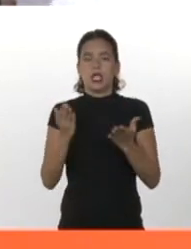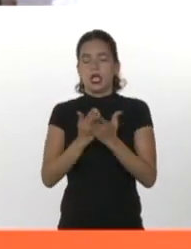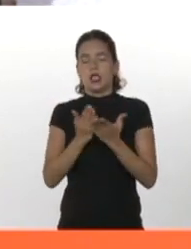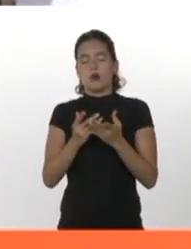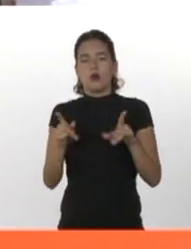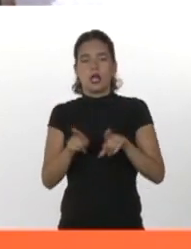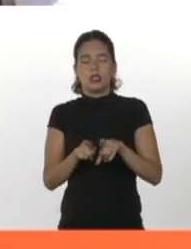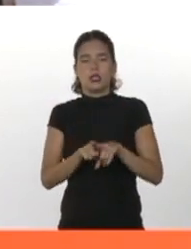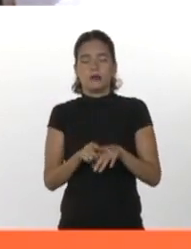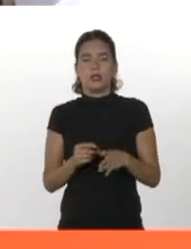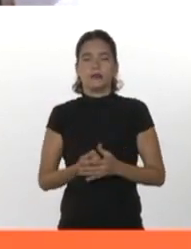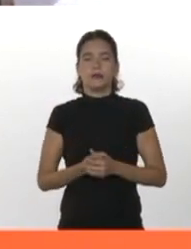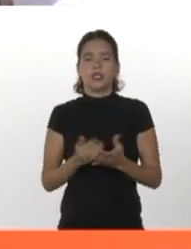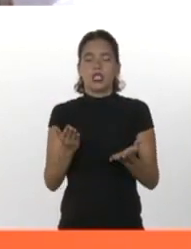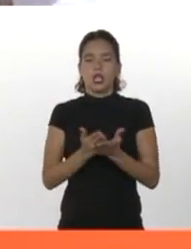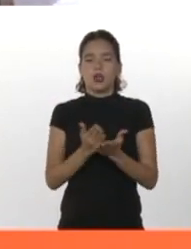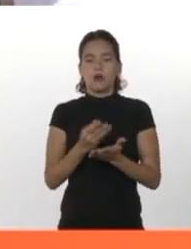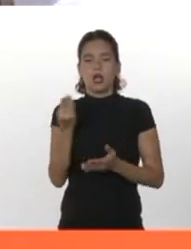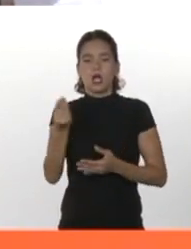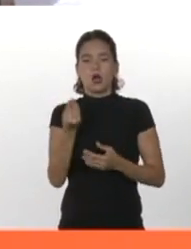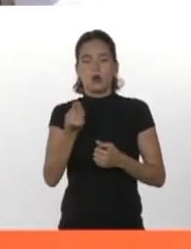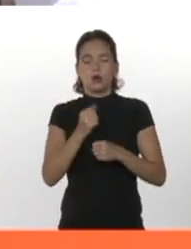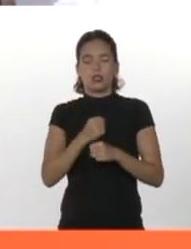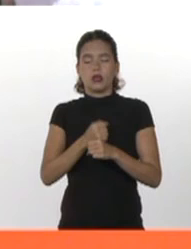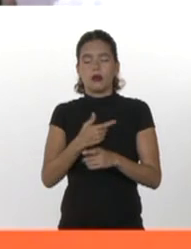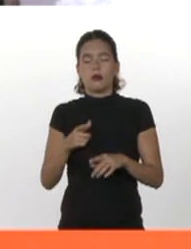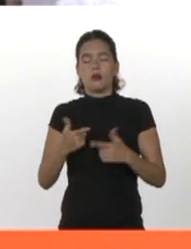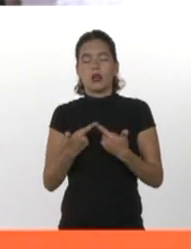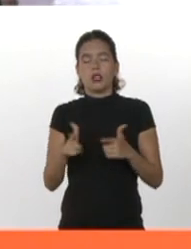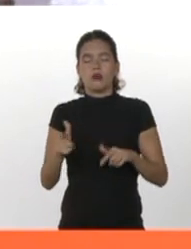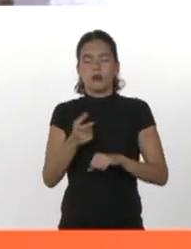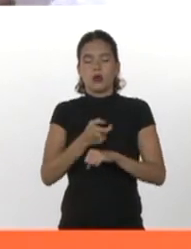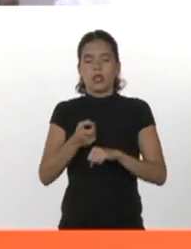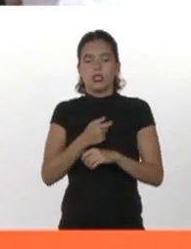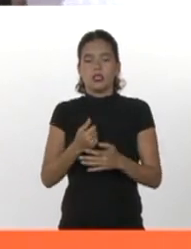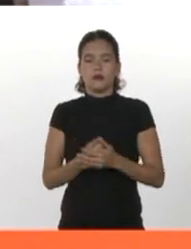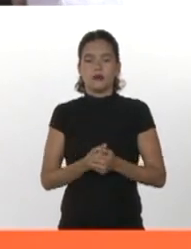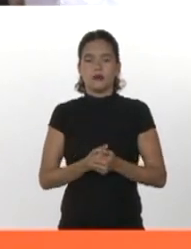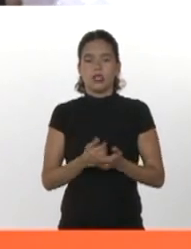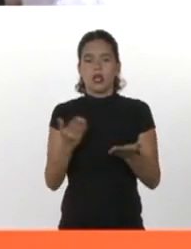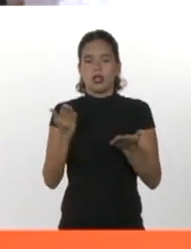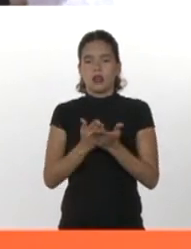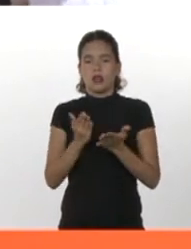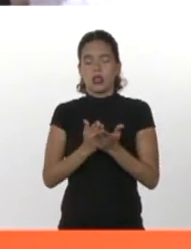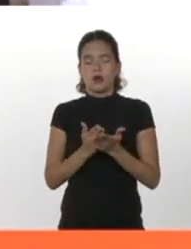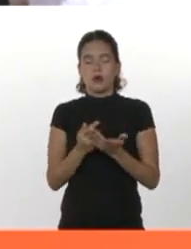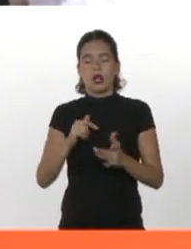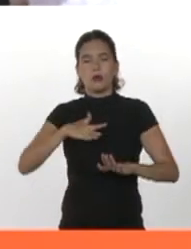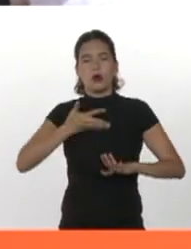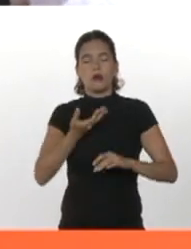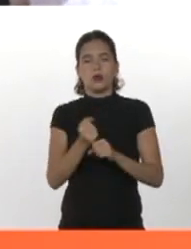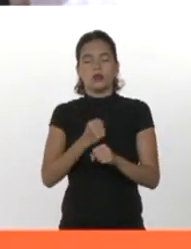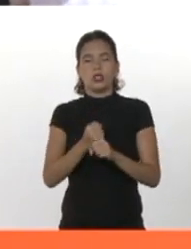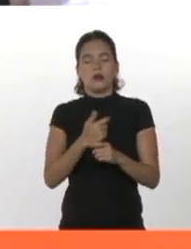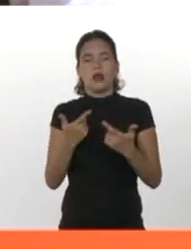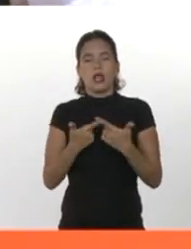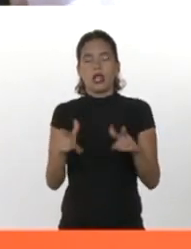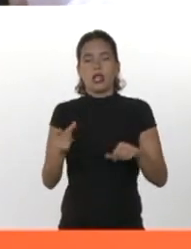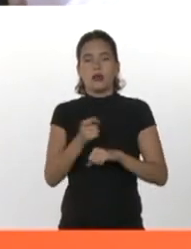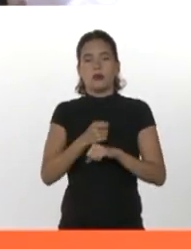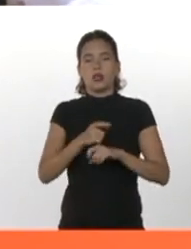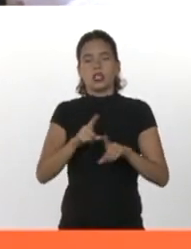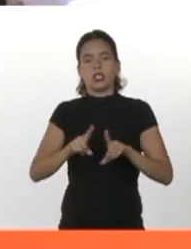escuela también, en la escuela, ¿cómo trabajamos la democracia, Valeria? Bueno, en la escuela podemos trabajar la democracia